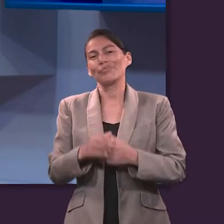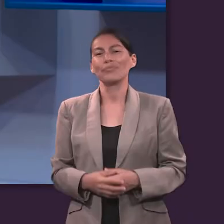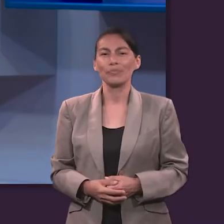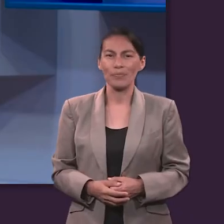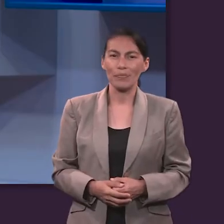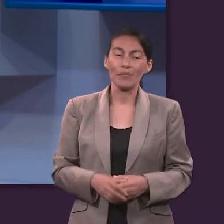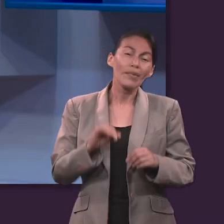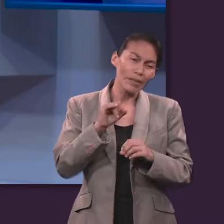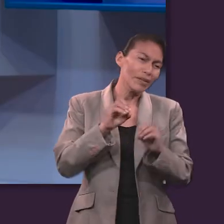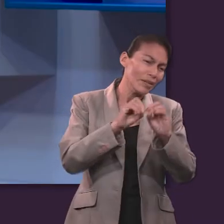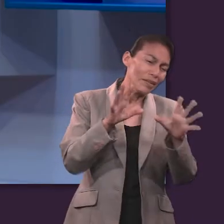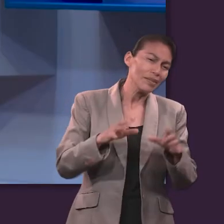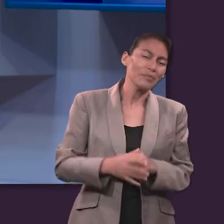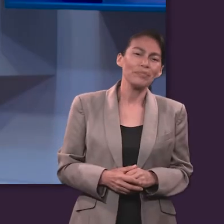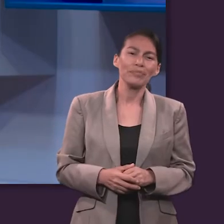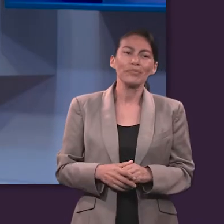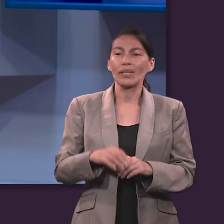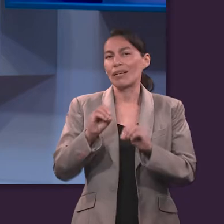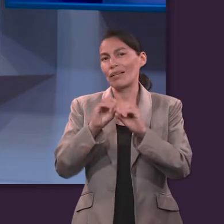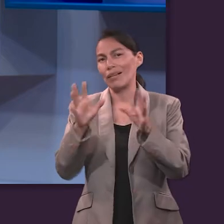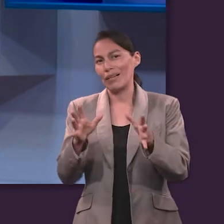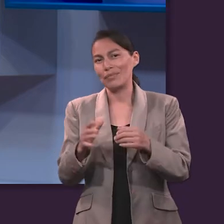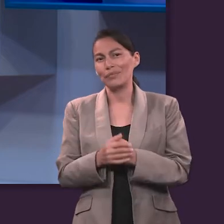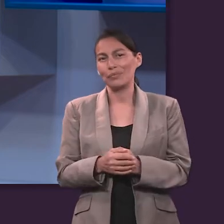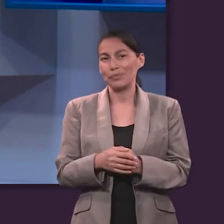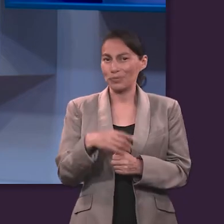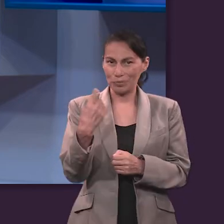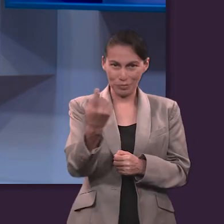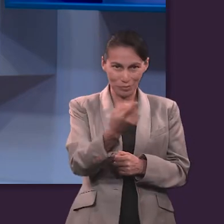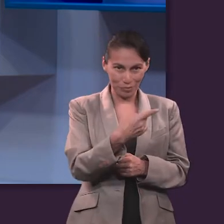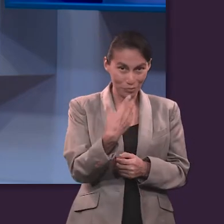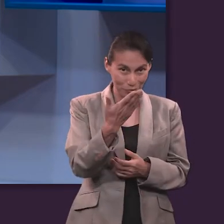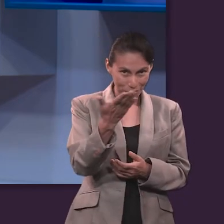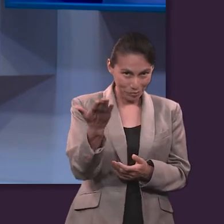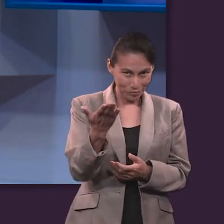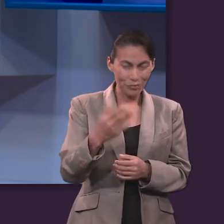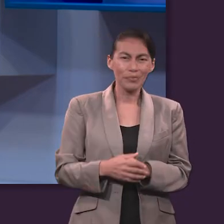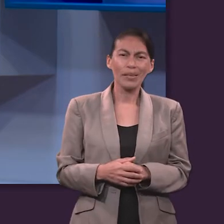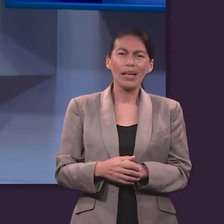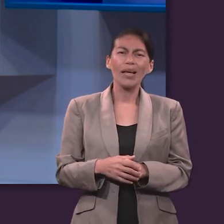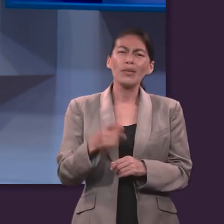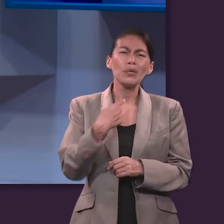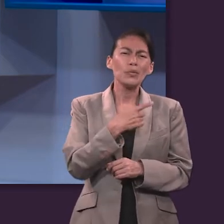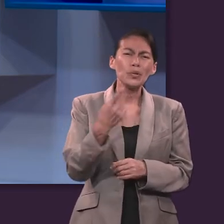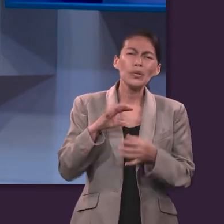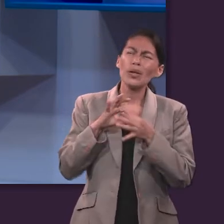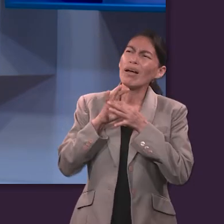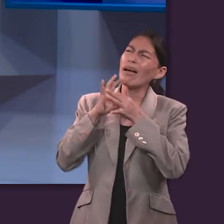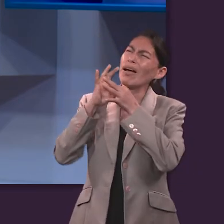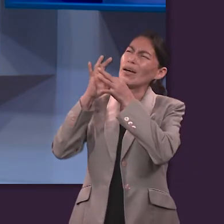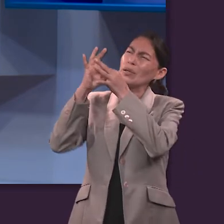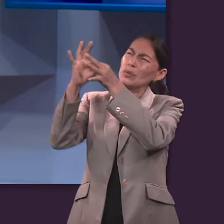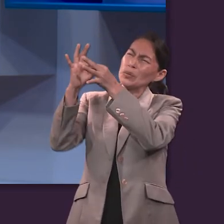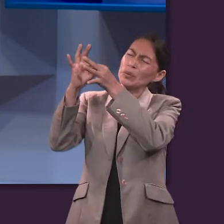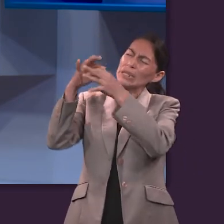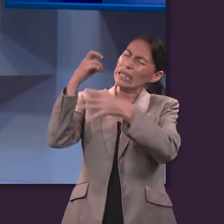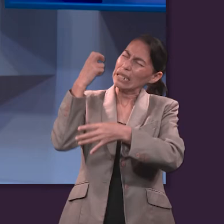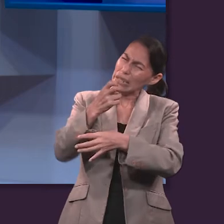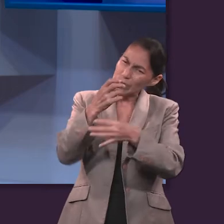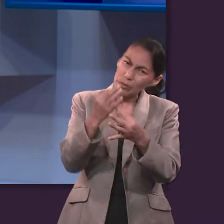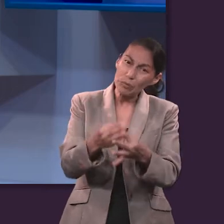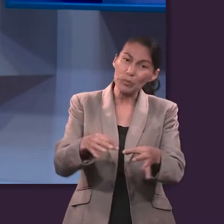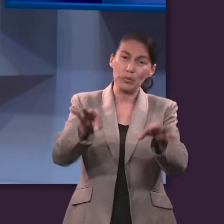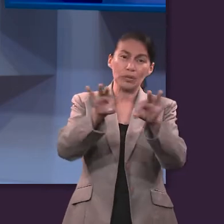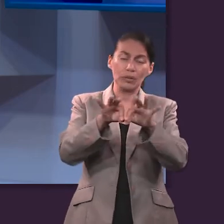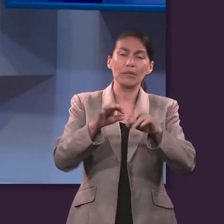esto y también invitar a quienes nos ven, ¿no?, a tener en cuenta que la dependencia al Señor es lo más importante,